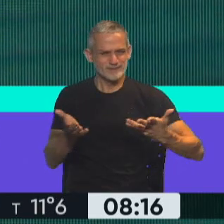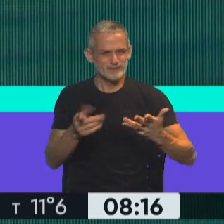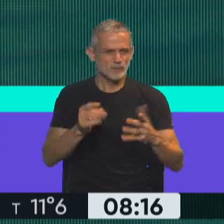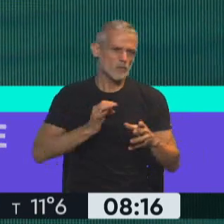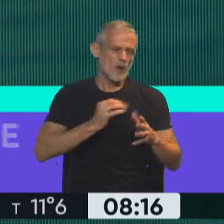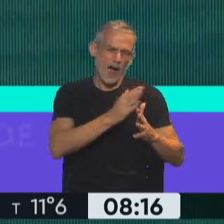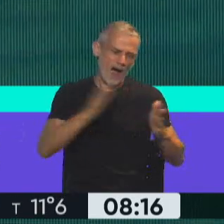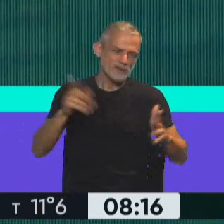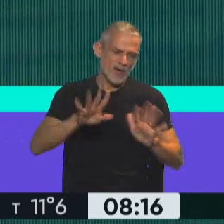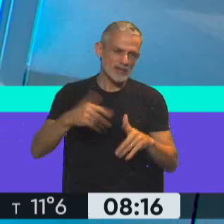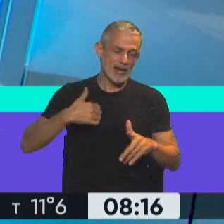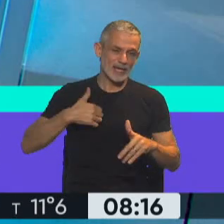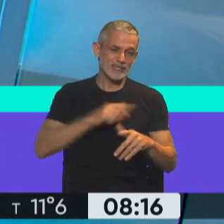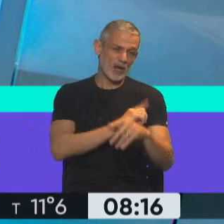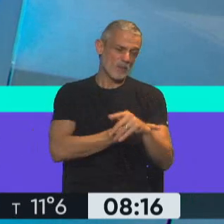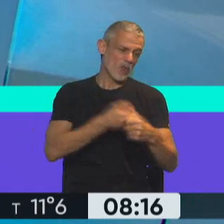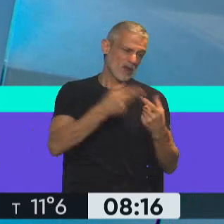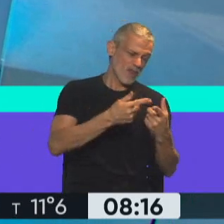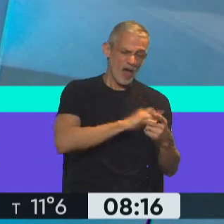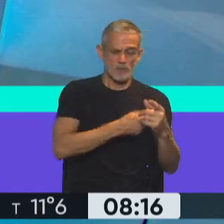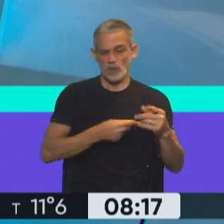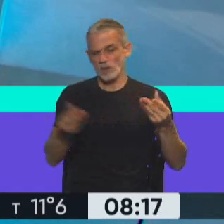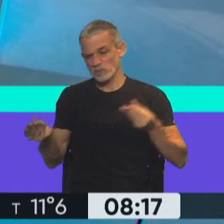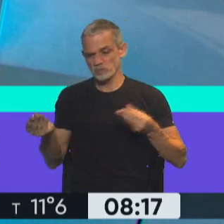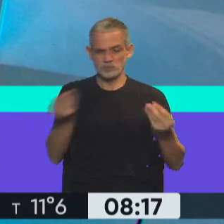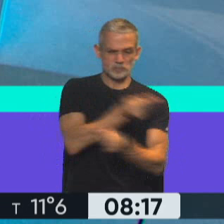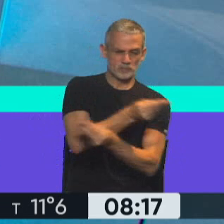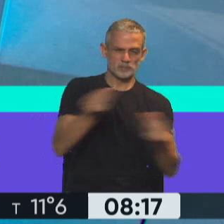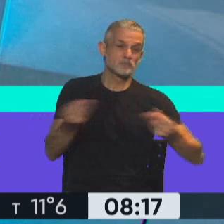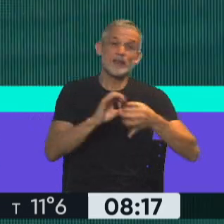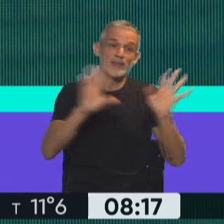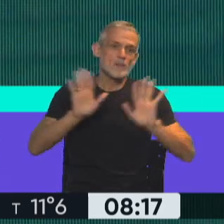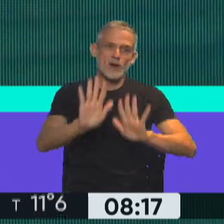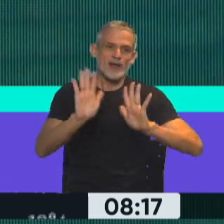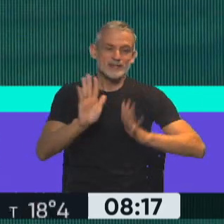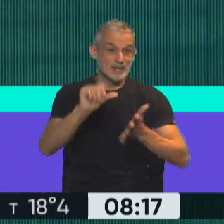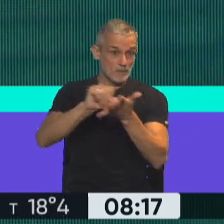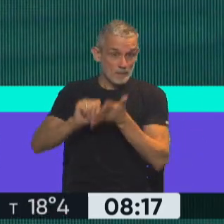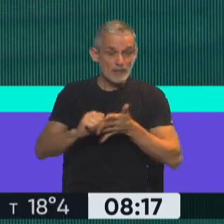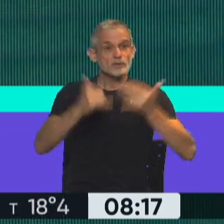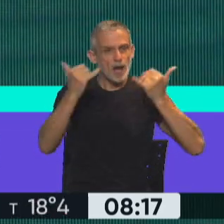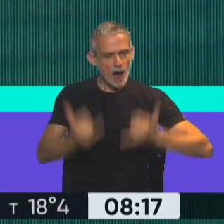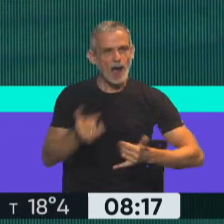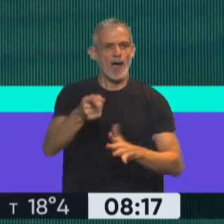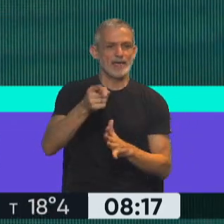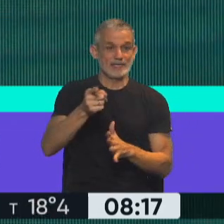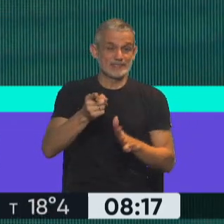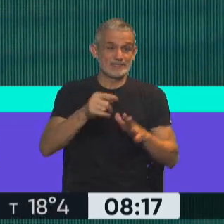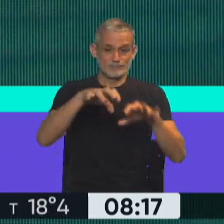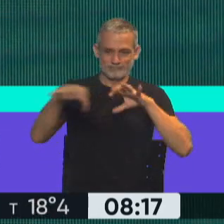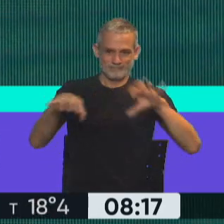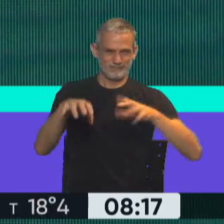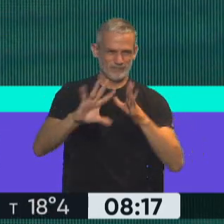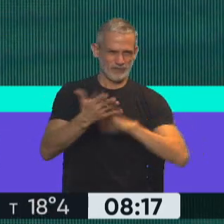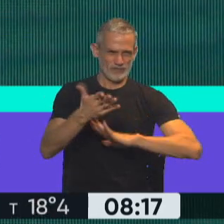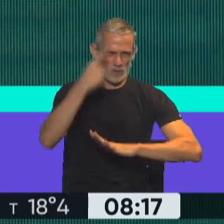últimos años en Argentina le da el poder a uno, le da poder a otro, y es el juego más o menos de la democracia en los países donde están radicalizadas esas posturas,